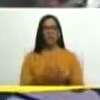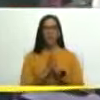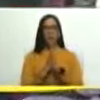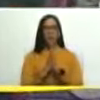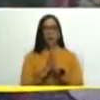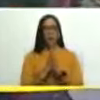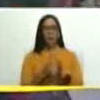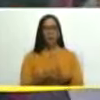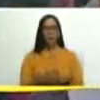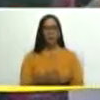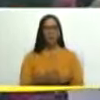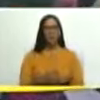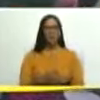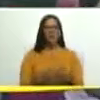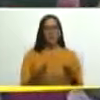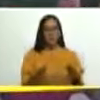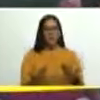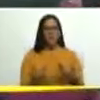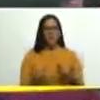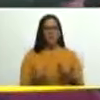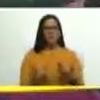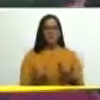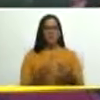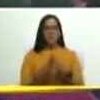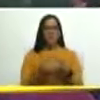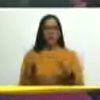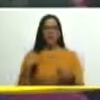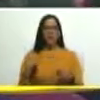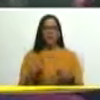favor, pásame todas las que tienes.